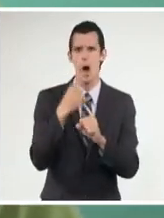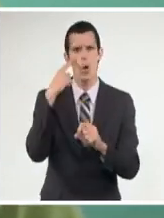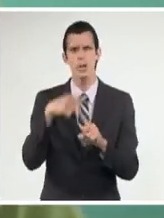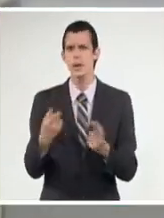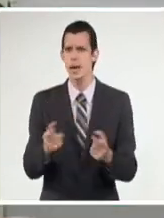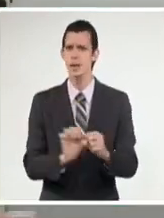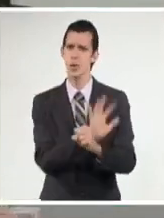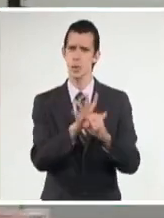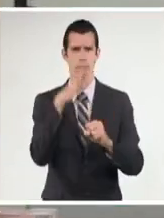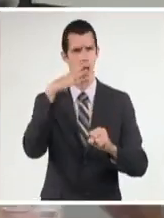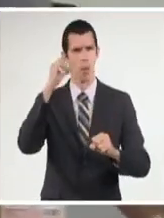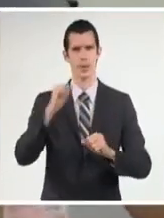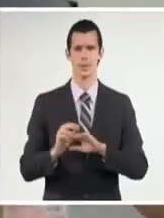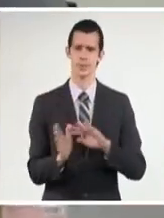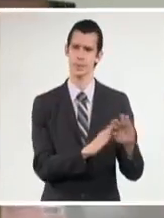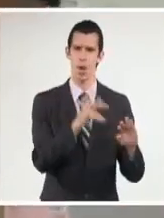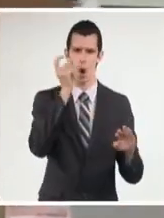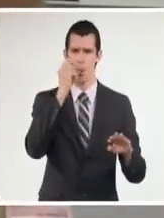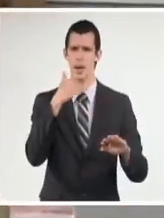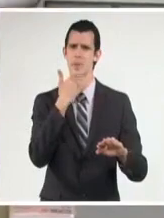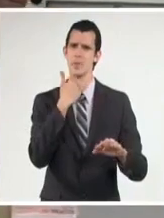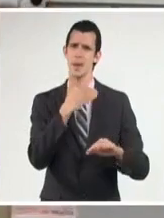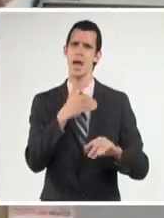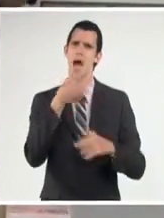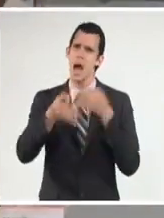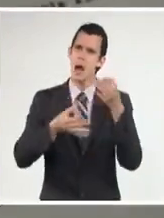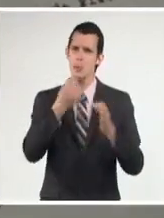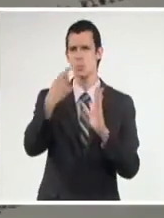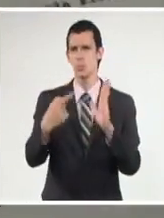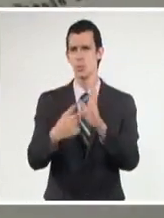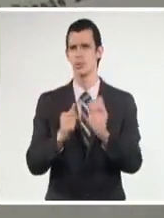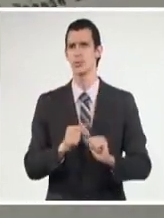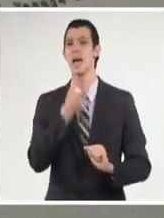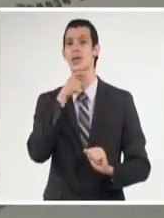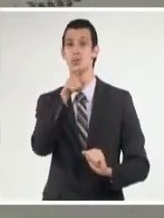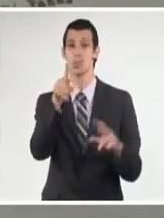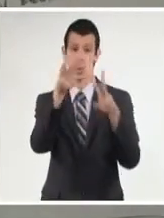la dirección y un número de teléfono a quien localizar a la persona